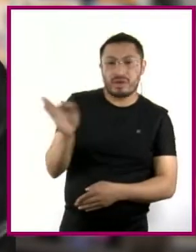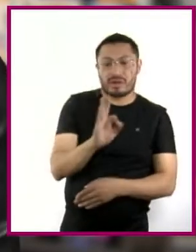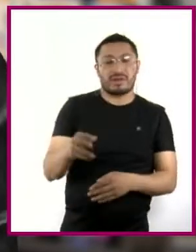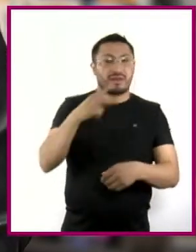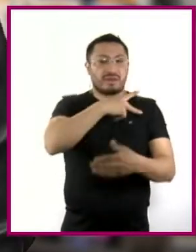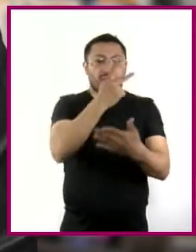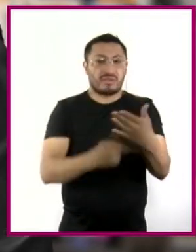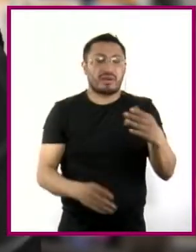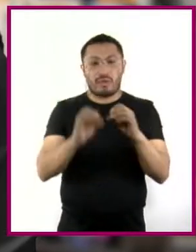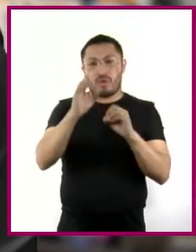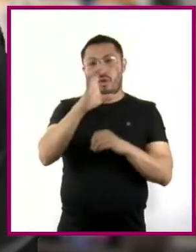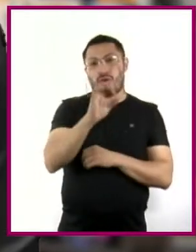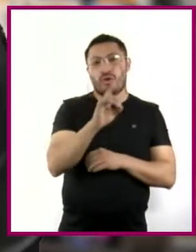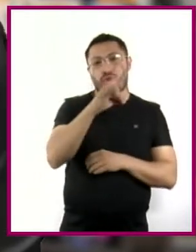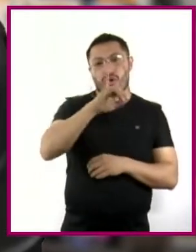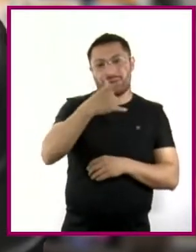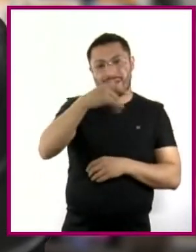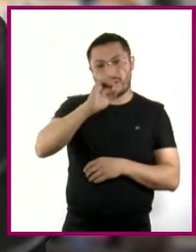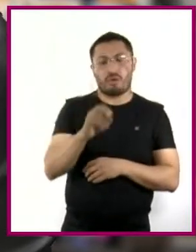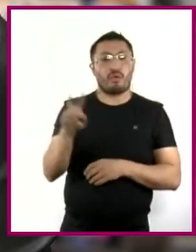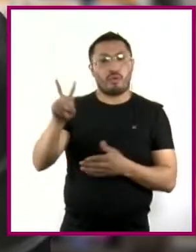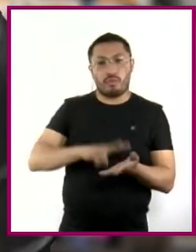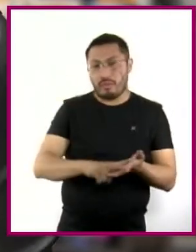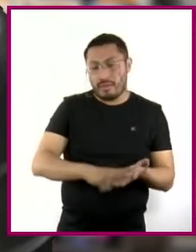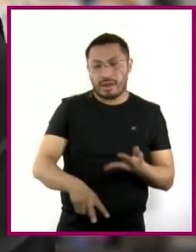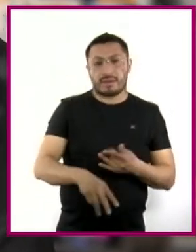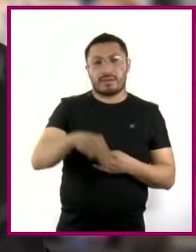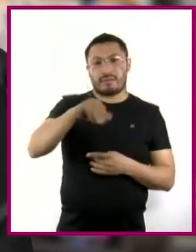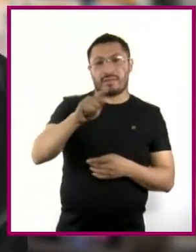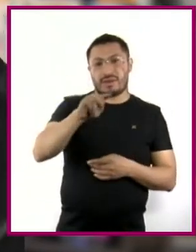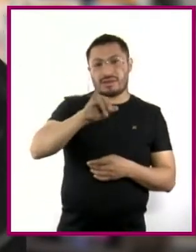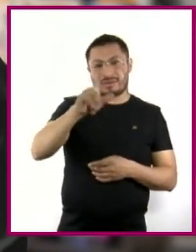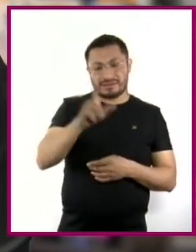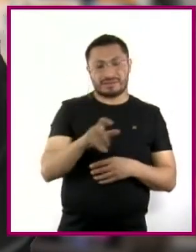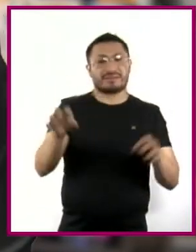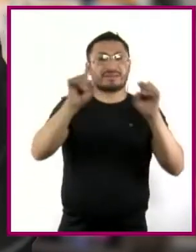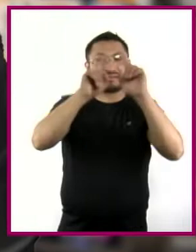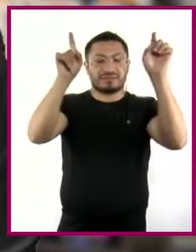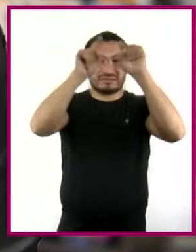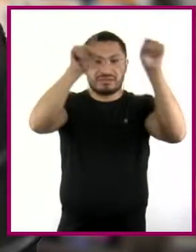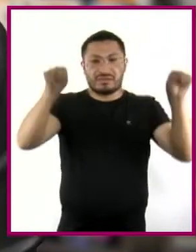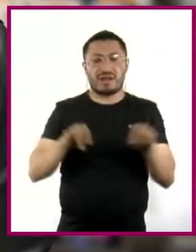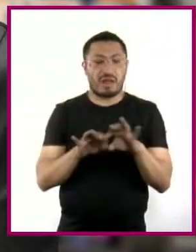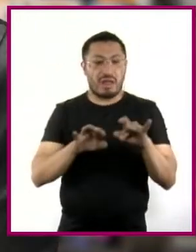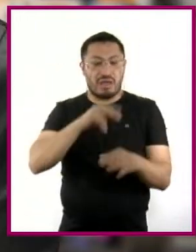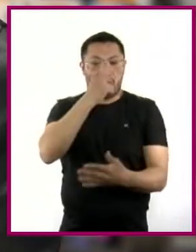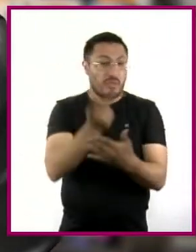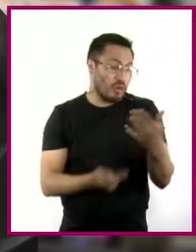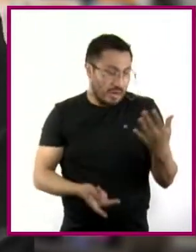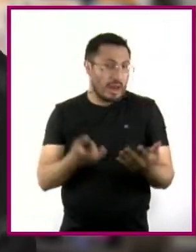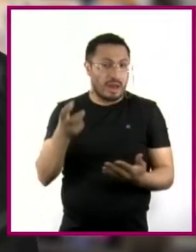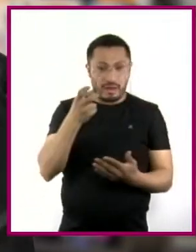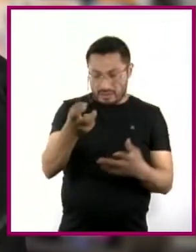o el código verde que aparece en la película. La Matrix es un programa de computadora, ¿no? Los personajes ven el código